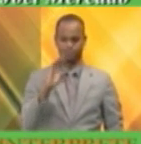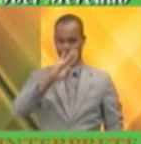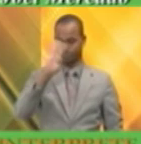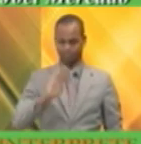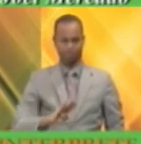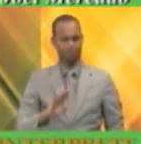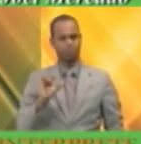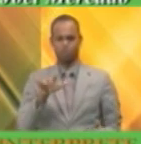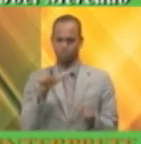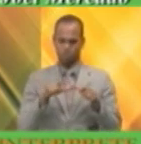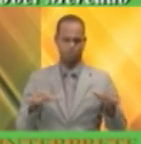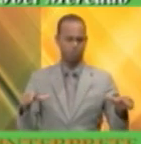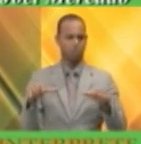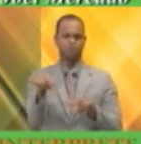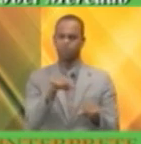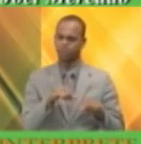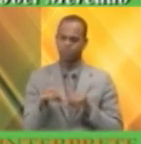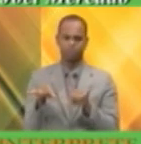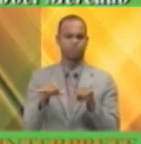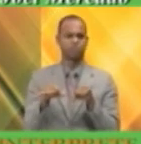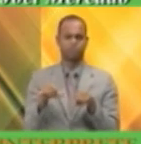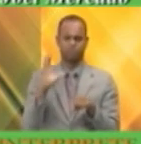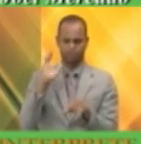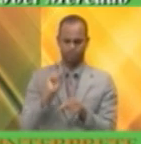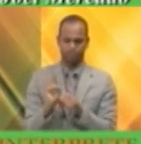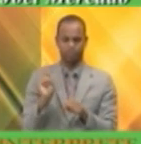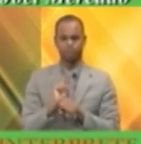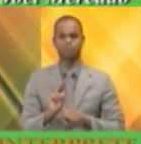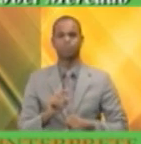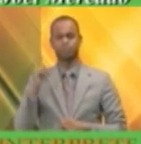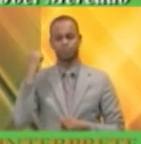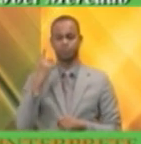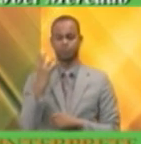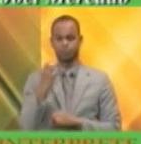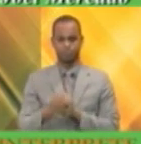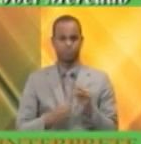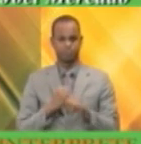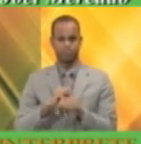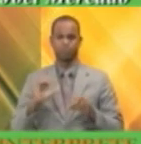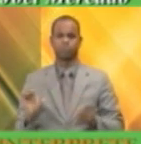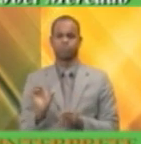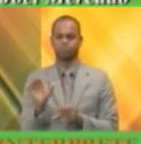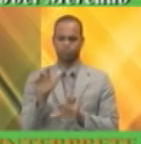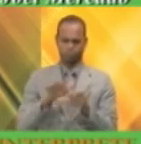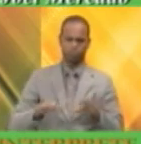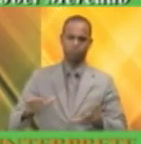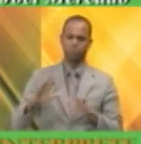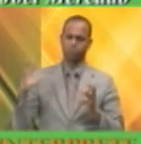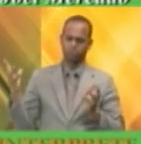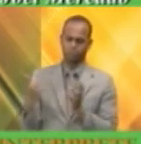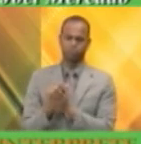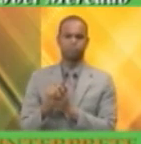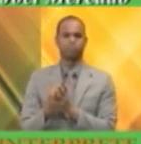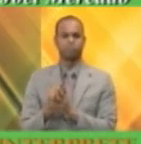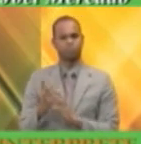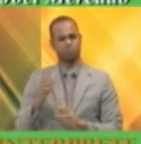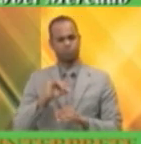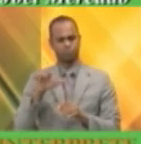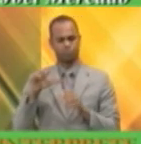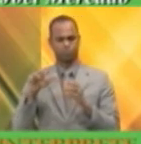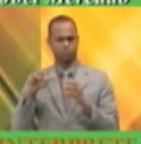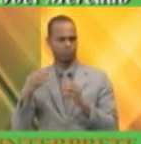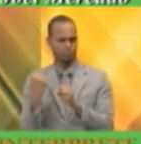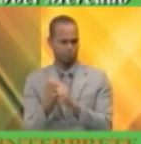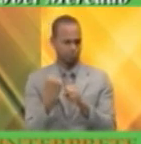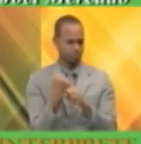mismo escenario, las mismas instalaciones. Eso es lo que se está haciendo cada 4 años, o sea, en los mismos escenarios, donde las mismas instalaciones donde